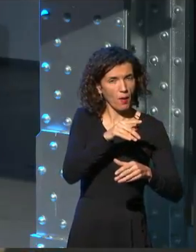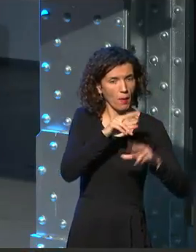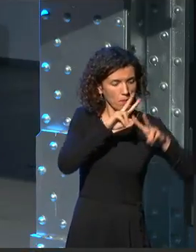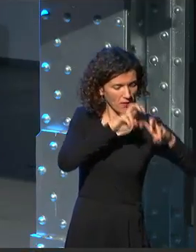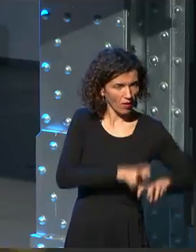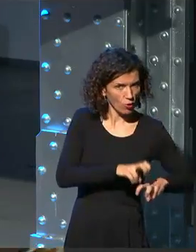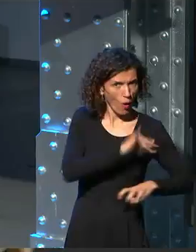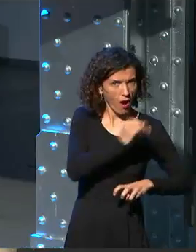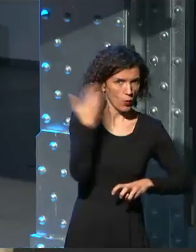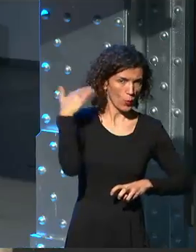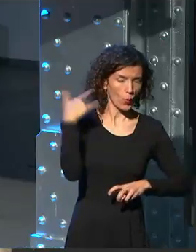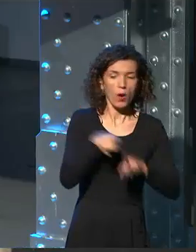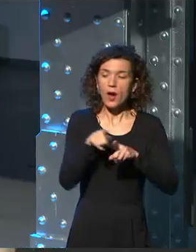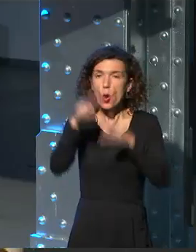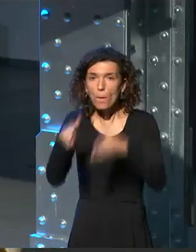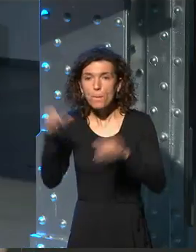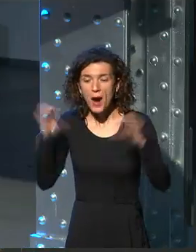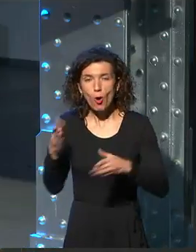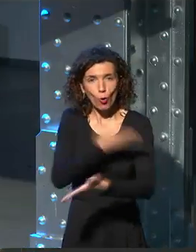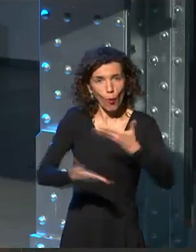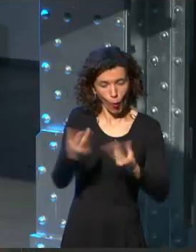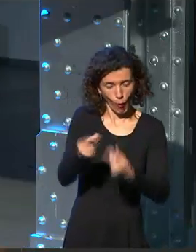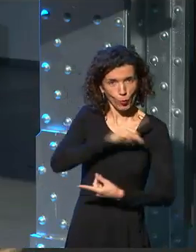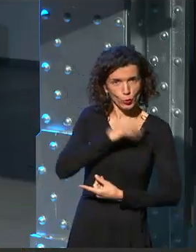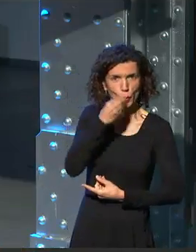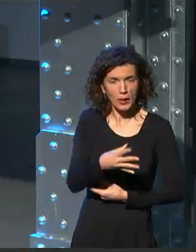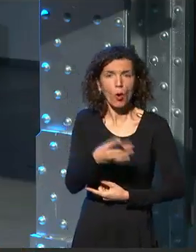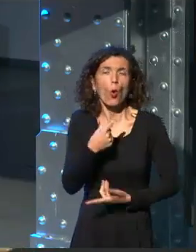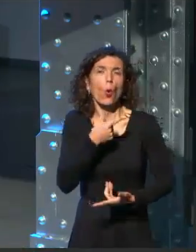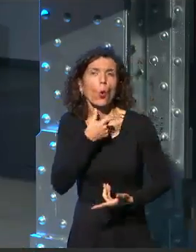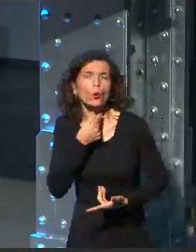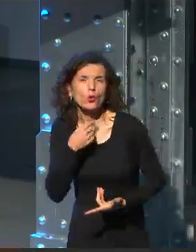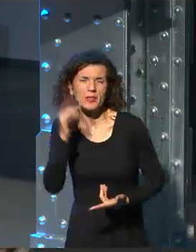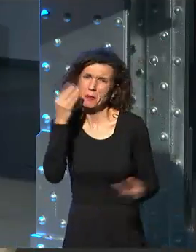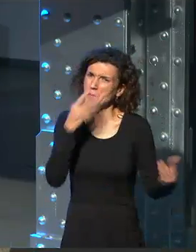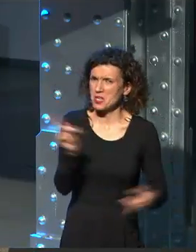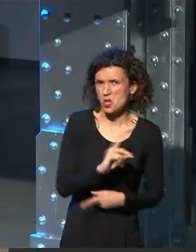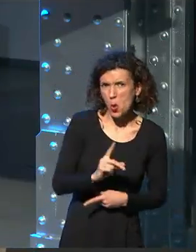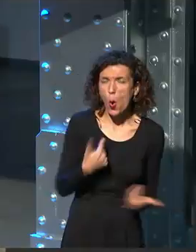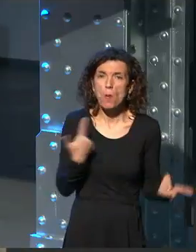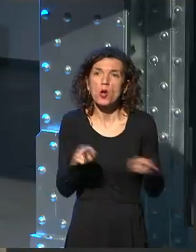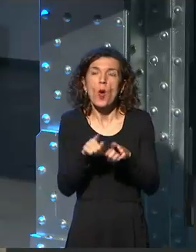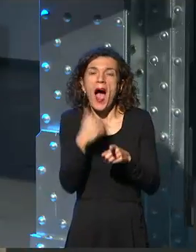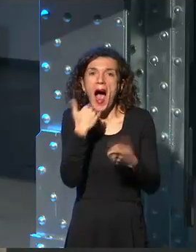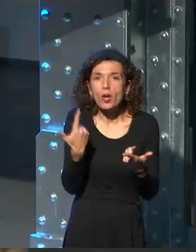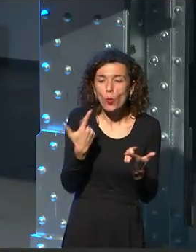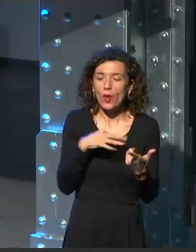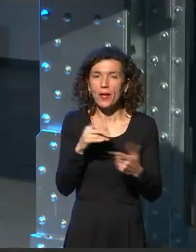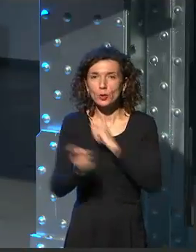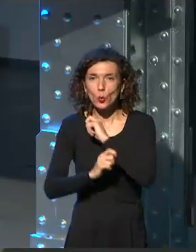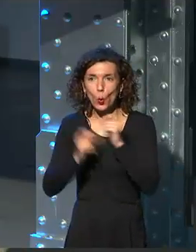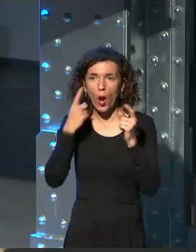tipo? ¿Colaboraron entusiasmados? ¿No les gustó la idea por temor de que a lo mejor se descubrieran sus